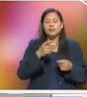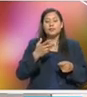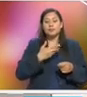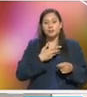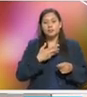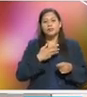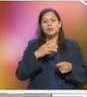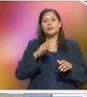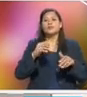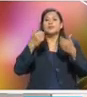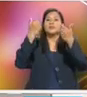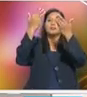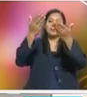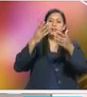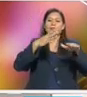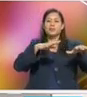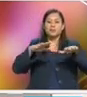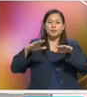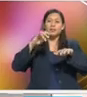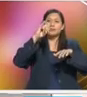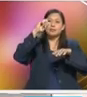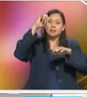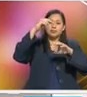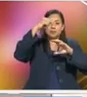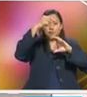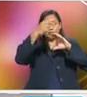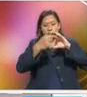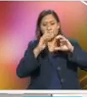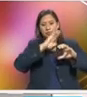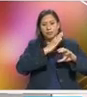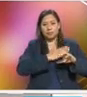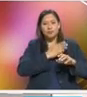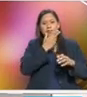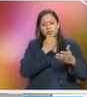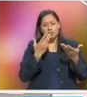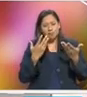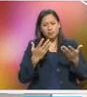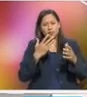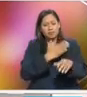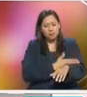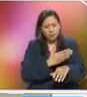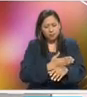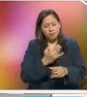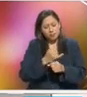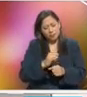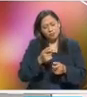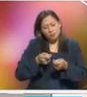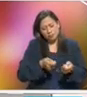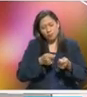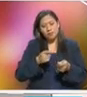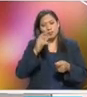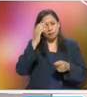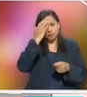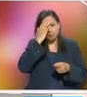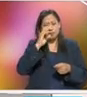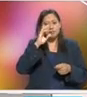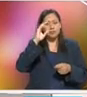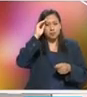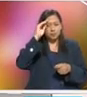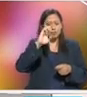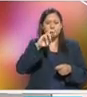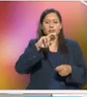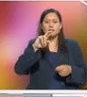existía del otro lado del mar, en la lejana España, un artesano que era por demás popular y conocido, don Enrique de Verona.